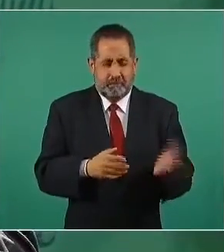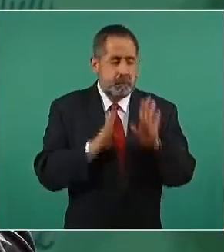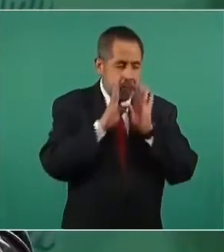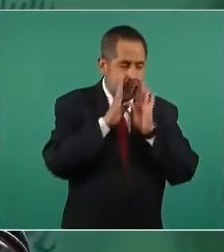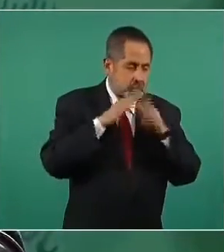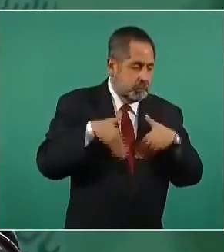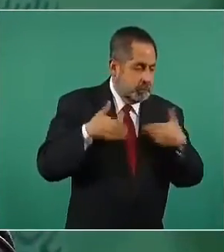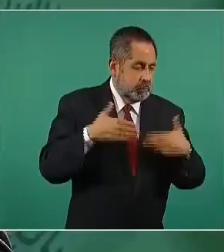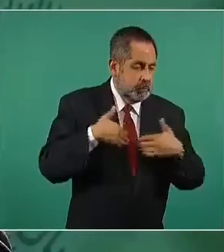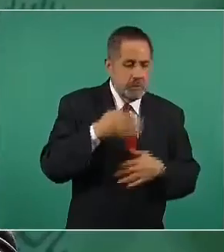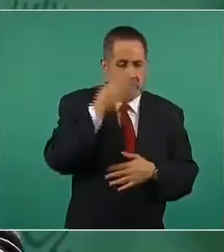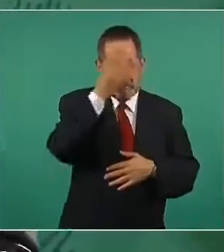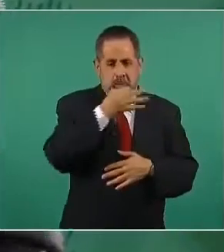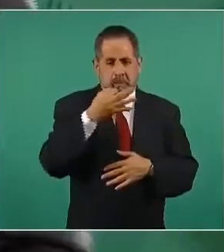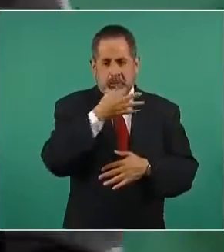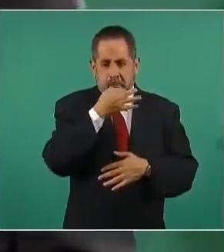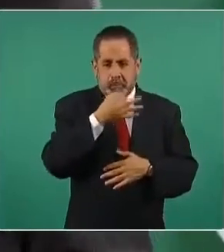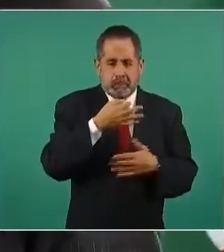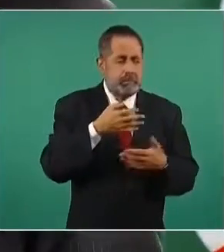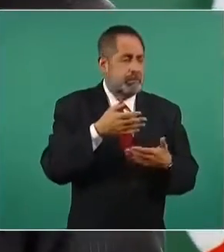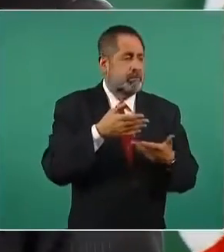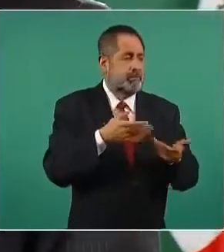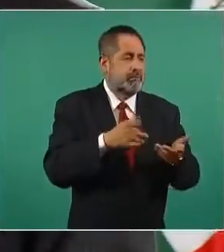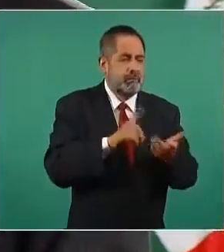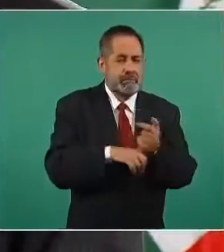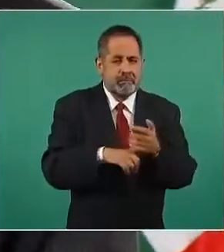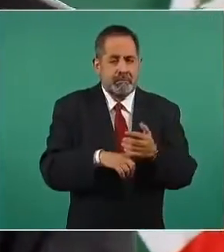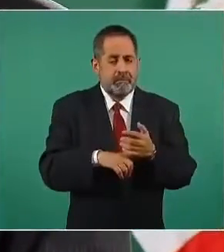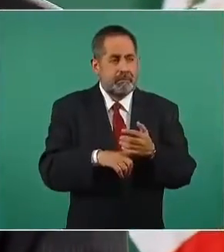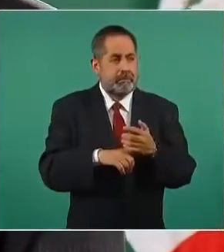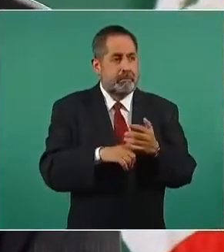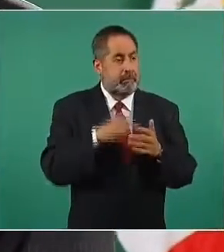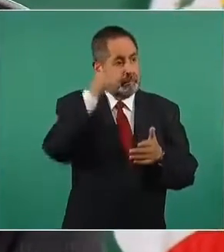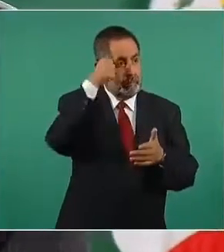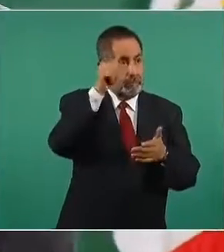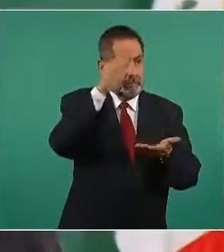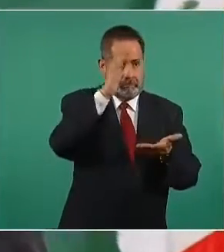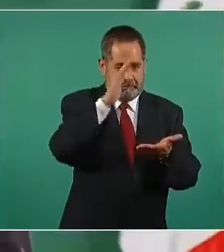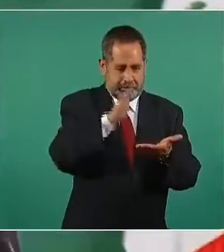confesar, comulgar, para dejar el marcador en cero,